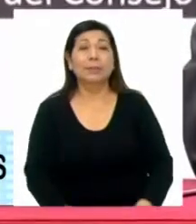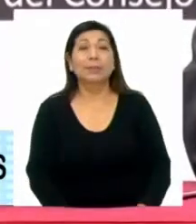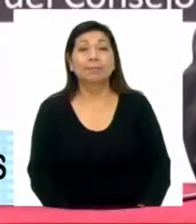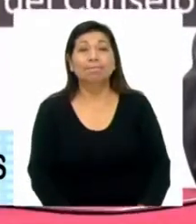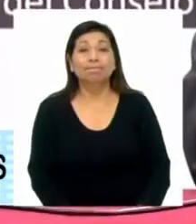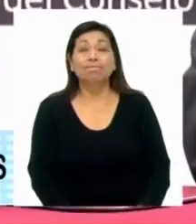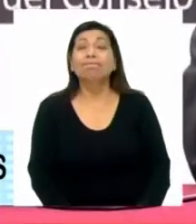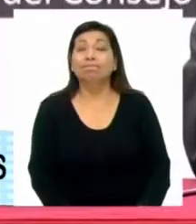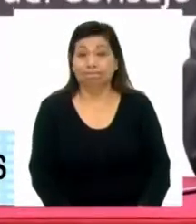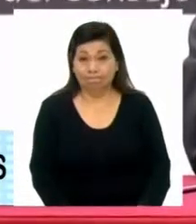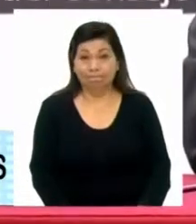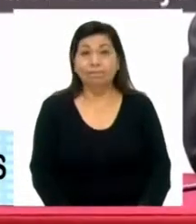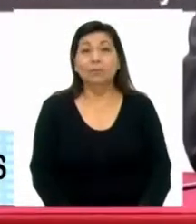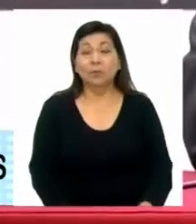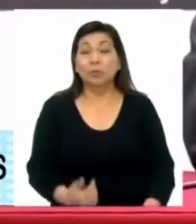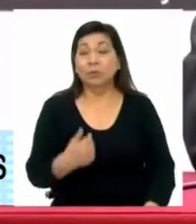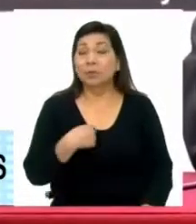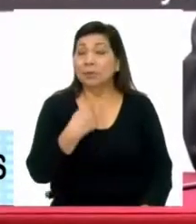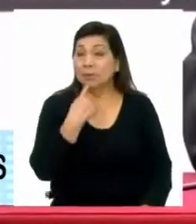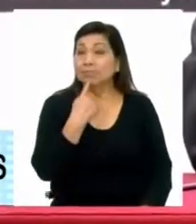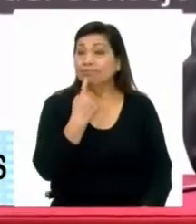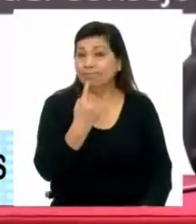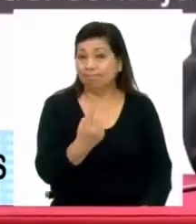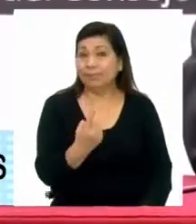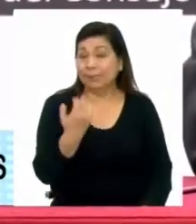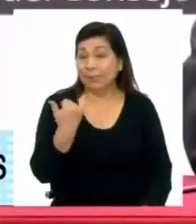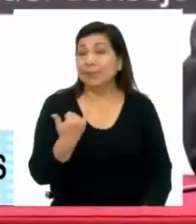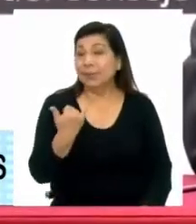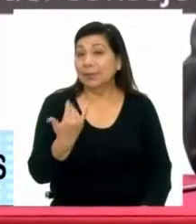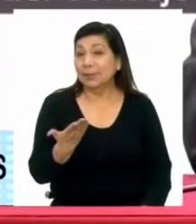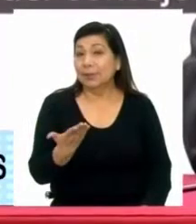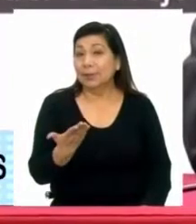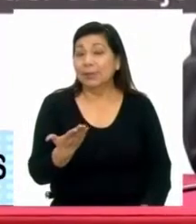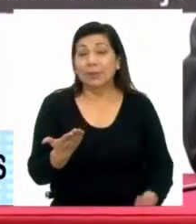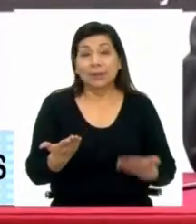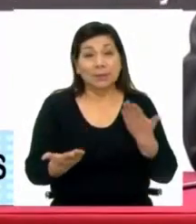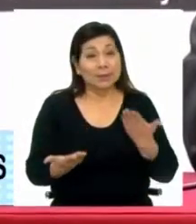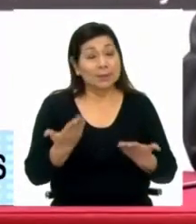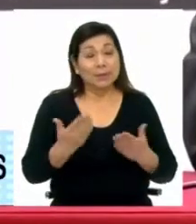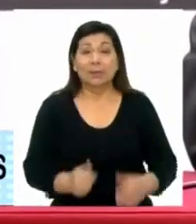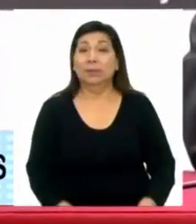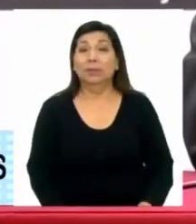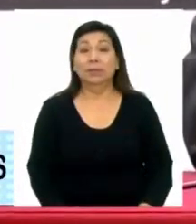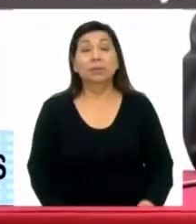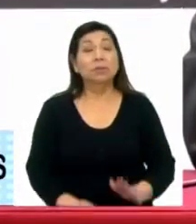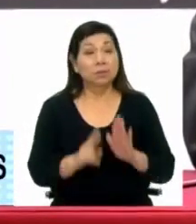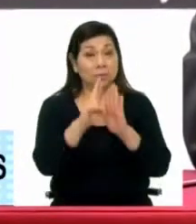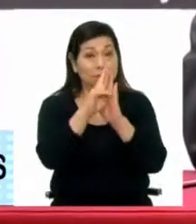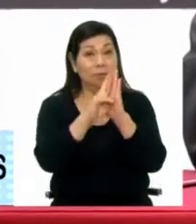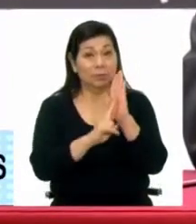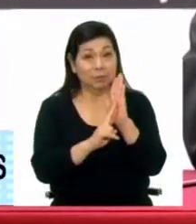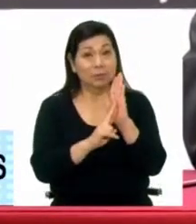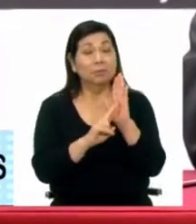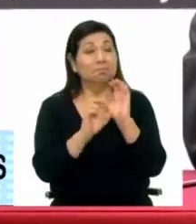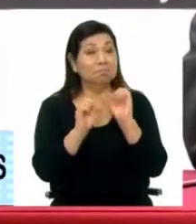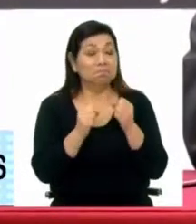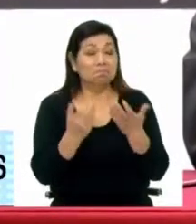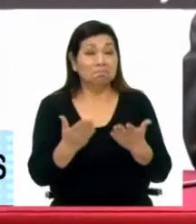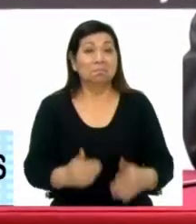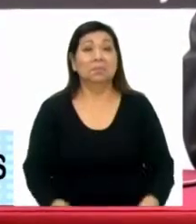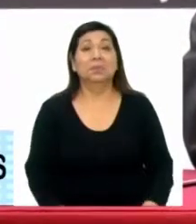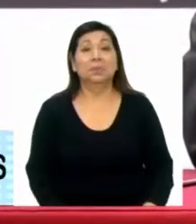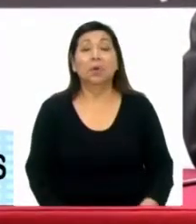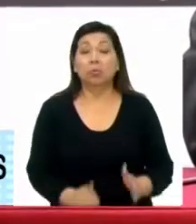Sí, al respecto yo tengo que decir que esa es una Resolución que